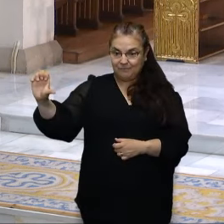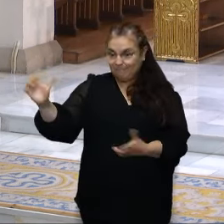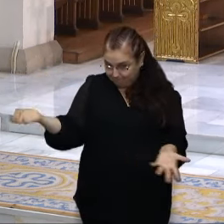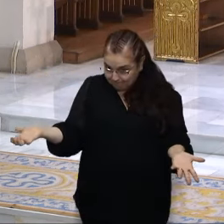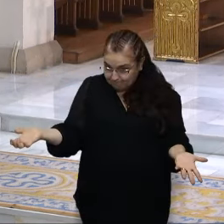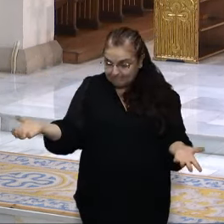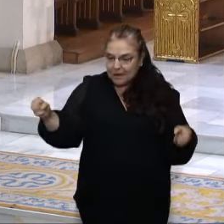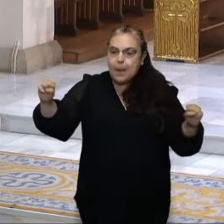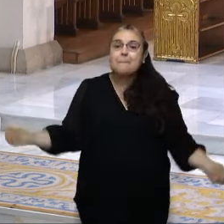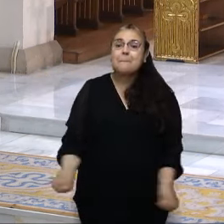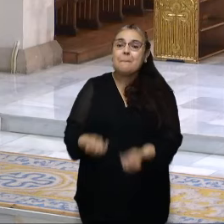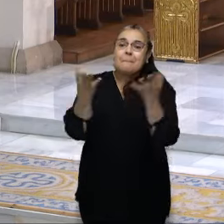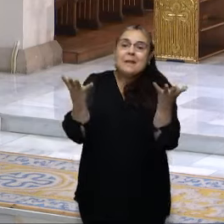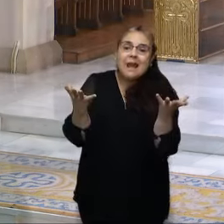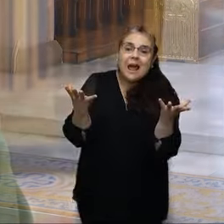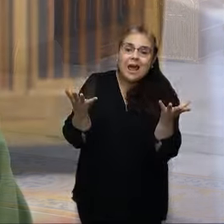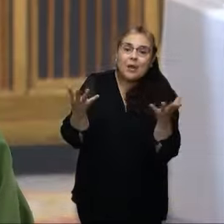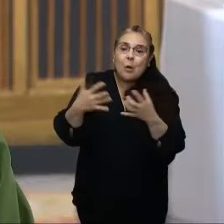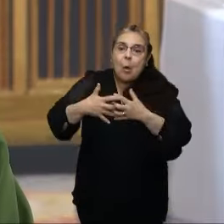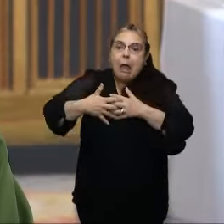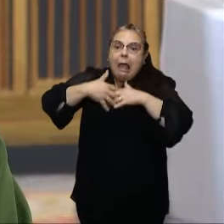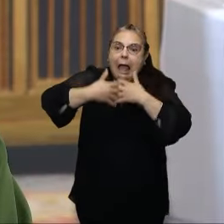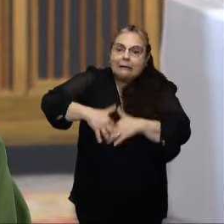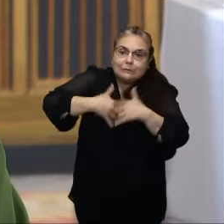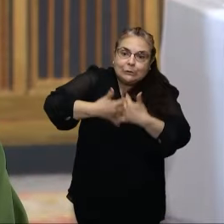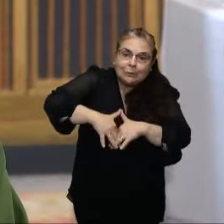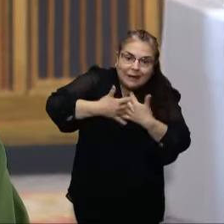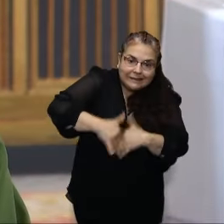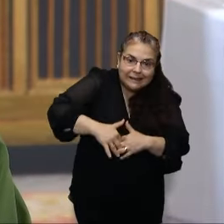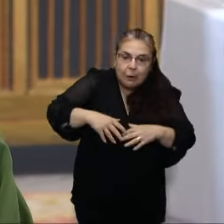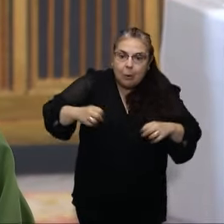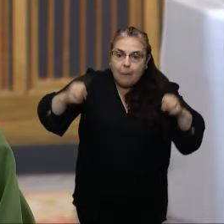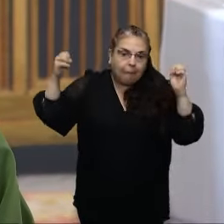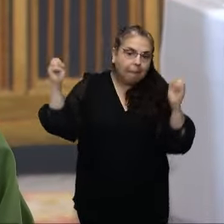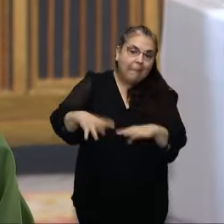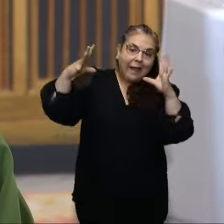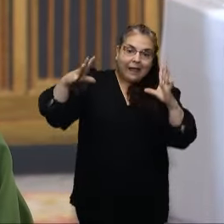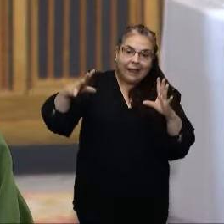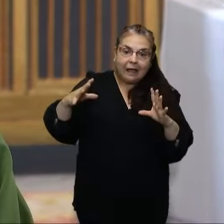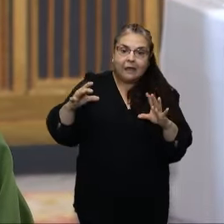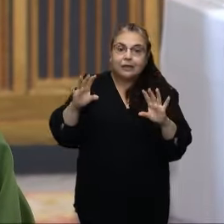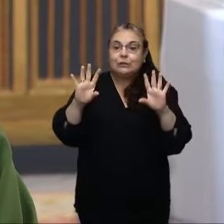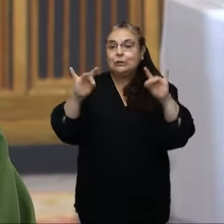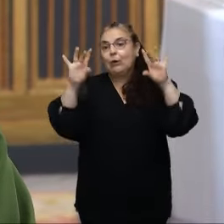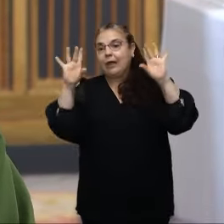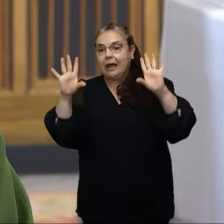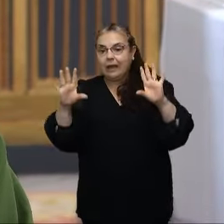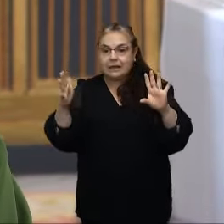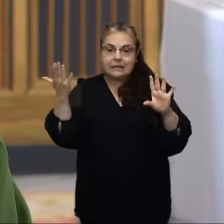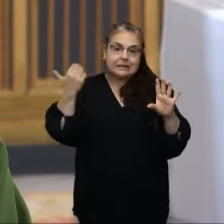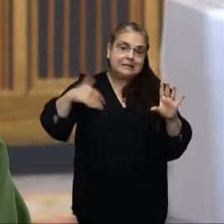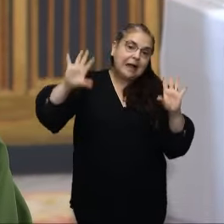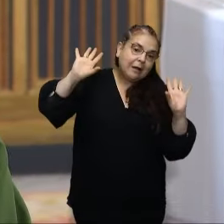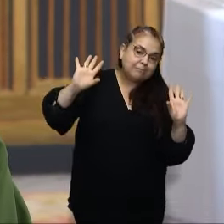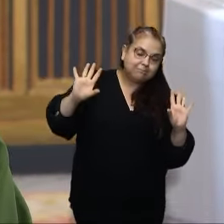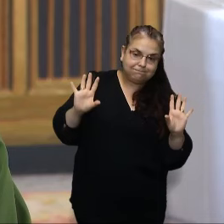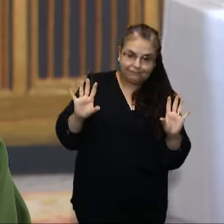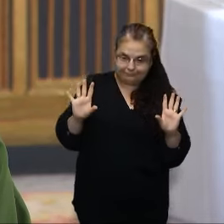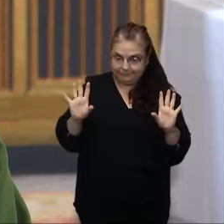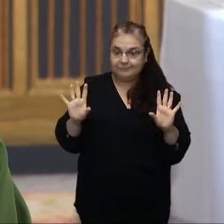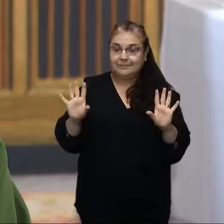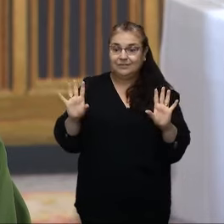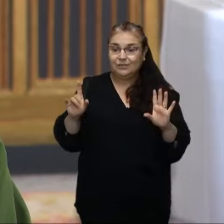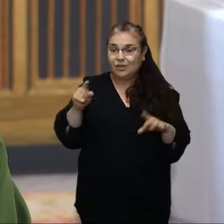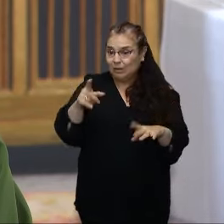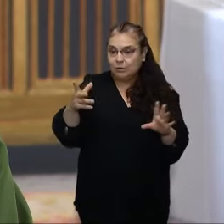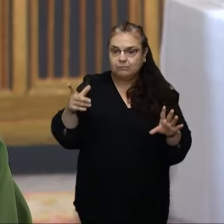no son acontecimientos automáticos de una magia inmediata. Con solo tocar el manto ya automáticamente